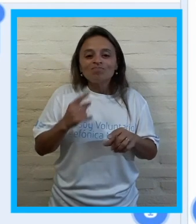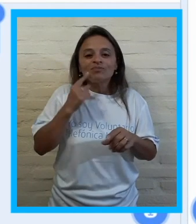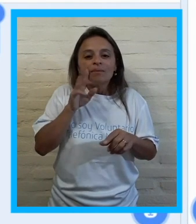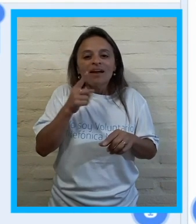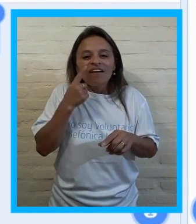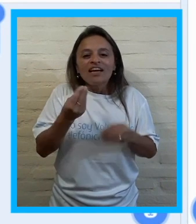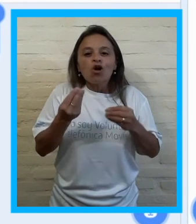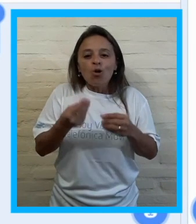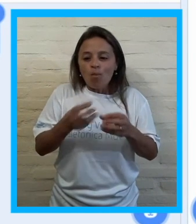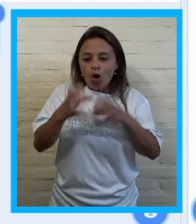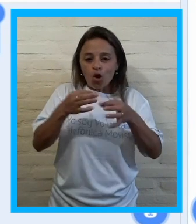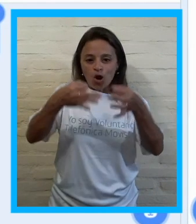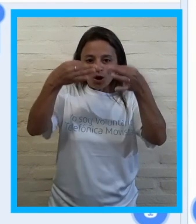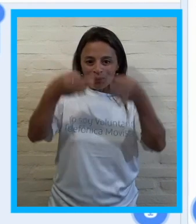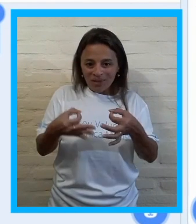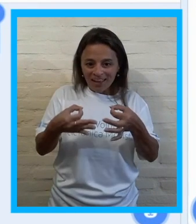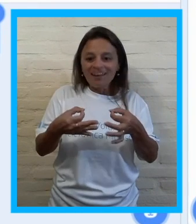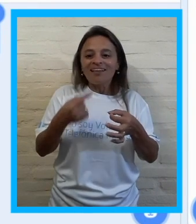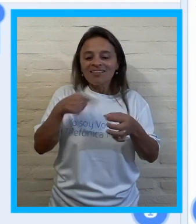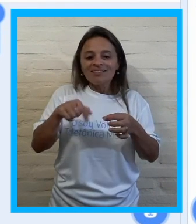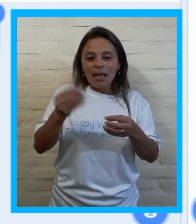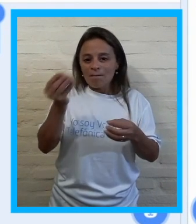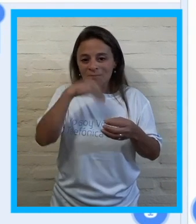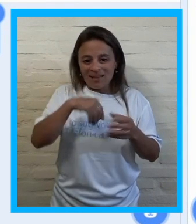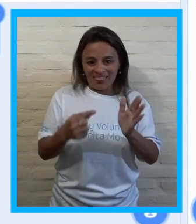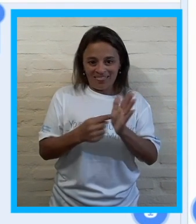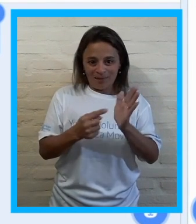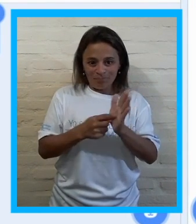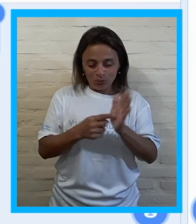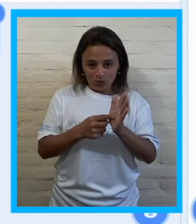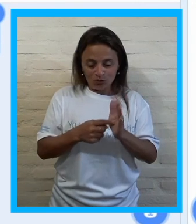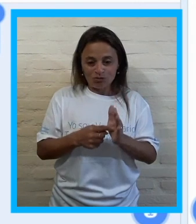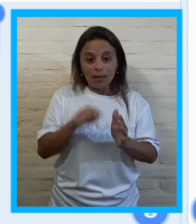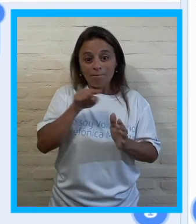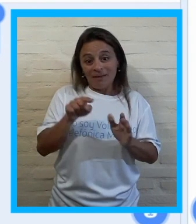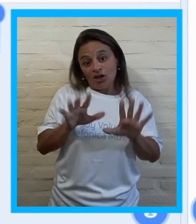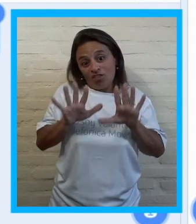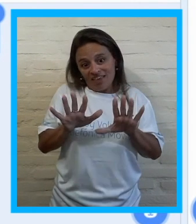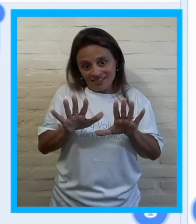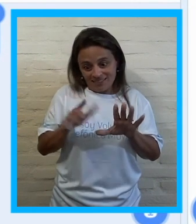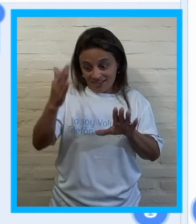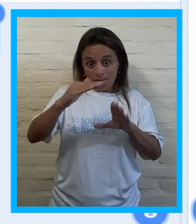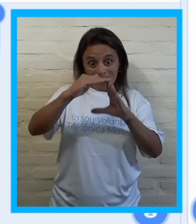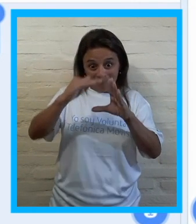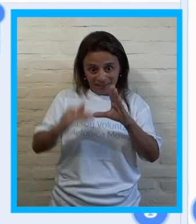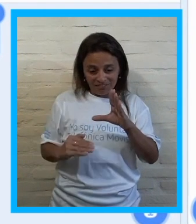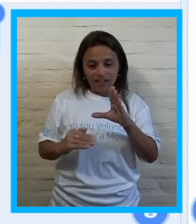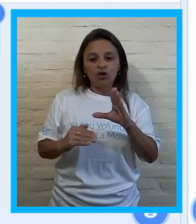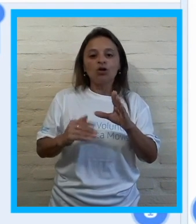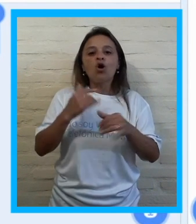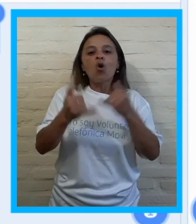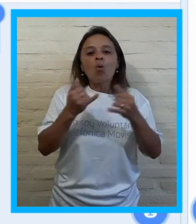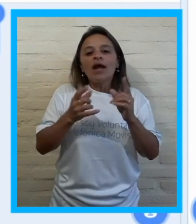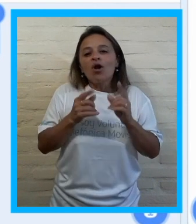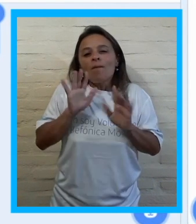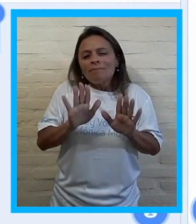para detectar el color exacto, entonces cambia la variable vidas en menos 1. Con esto, básicamente tenemos